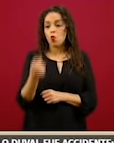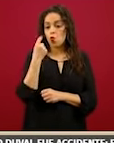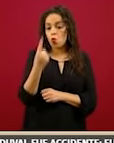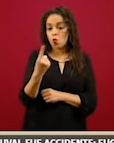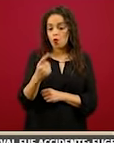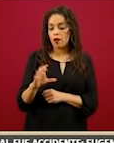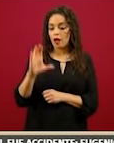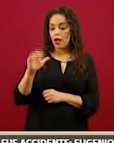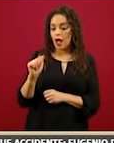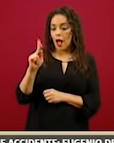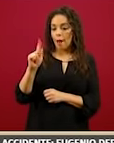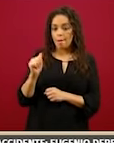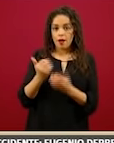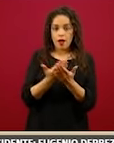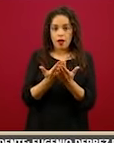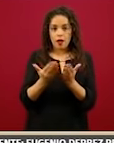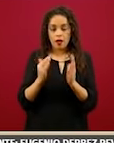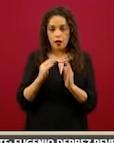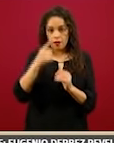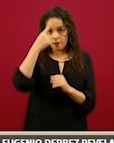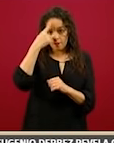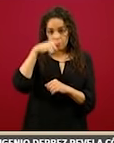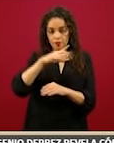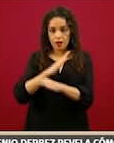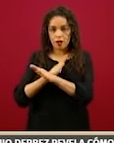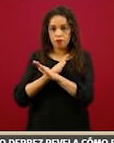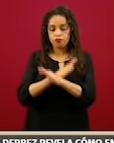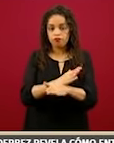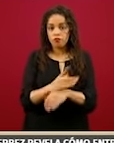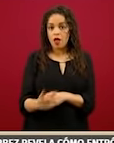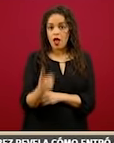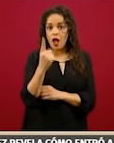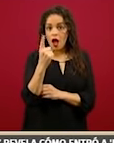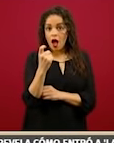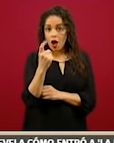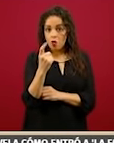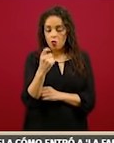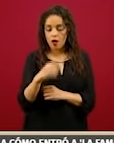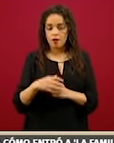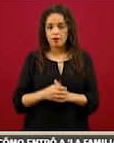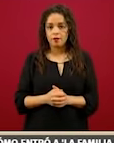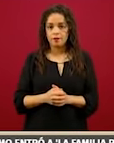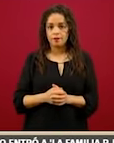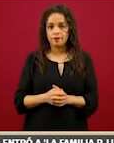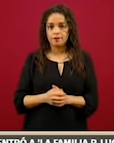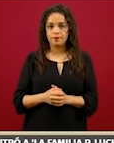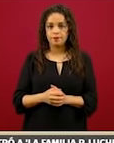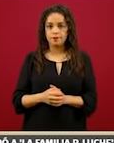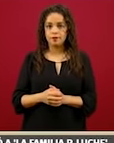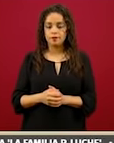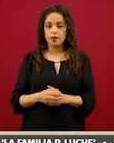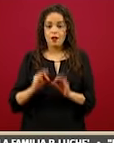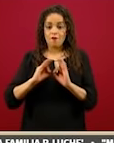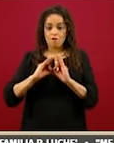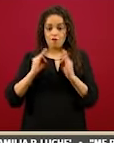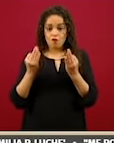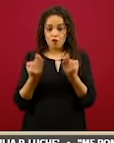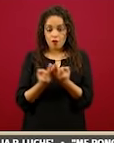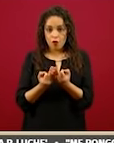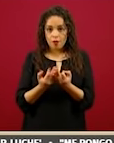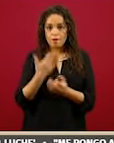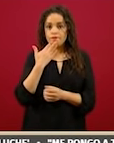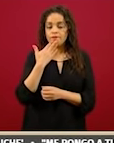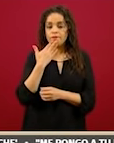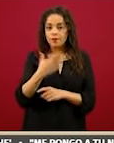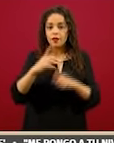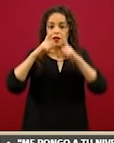sea resistente al agua de la parte externa, la forma que se adapte bien a